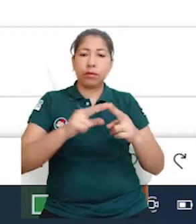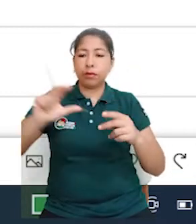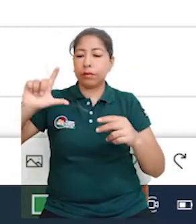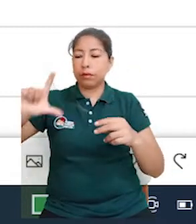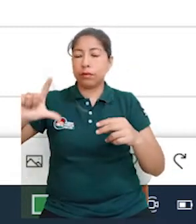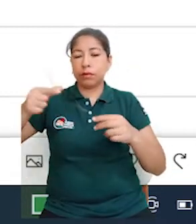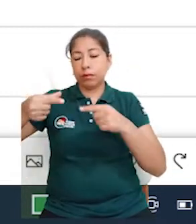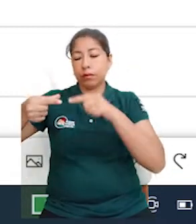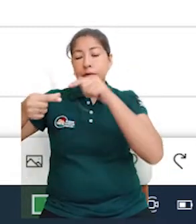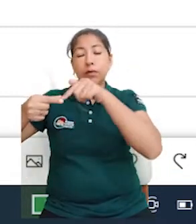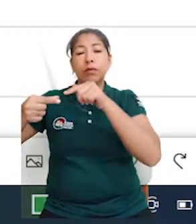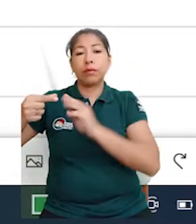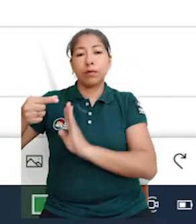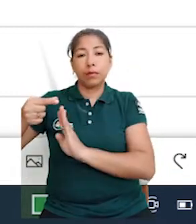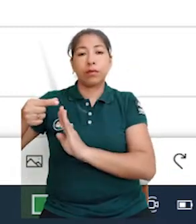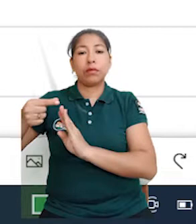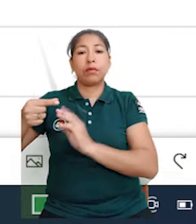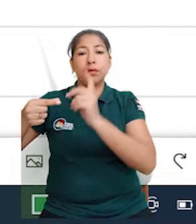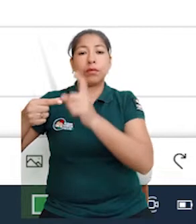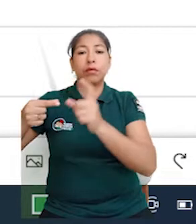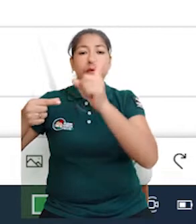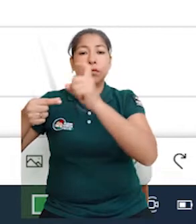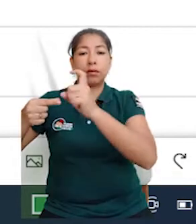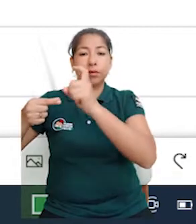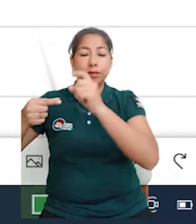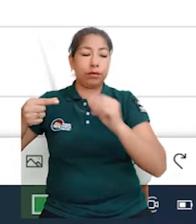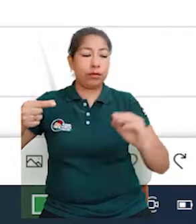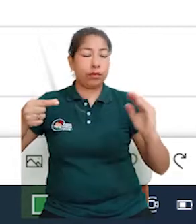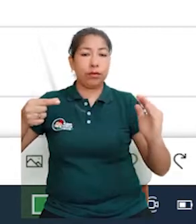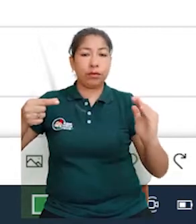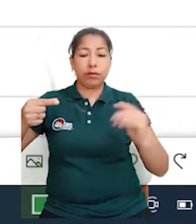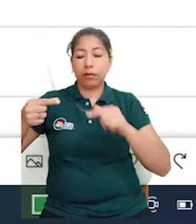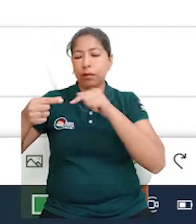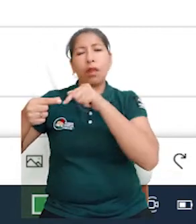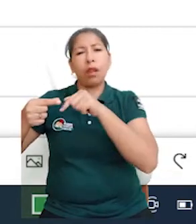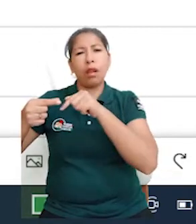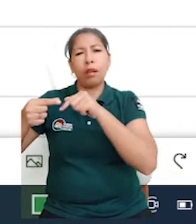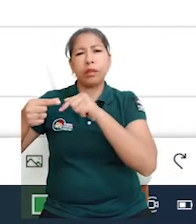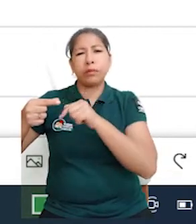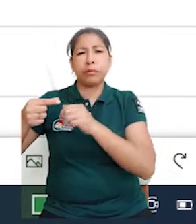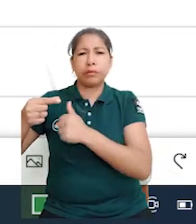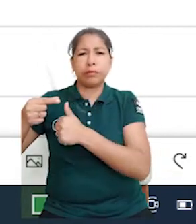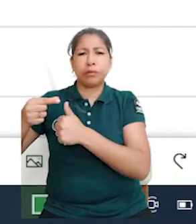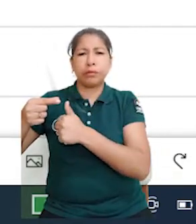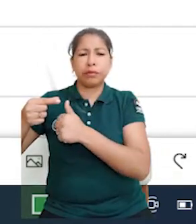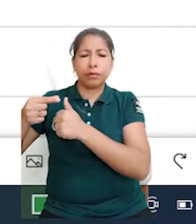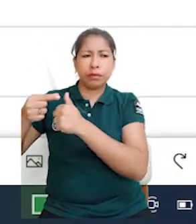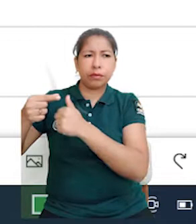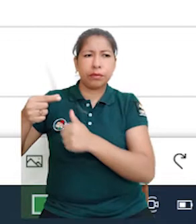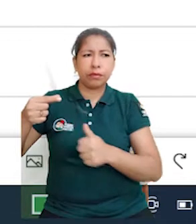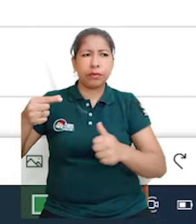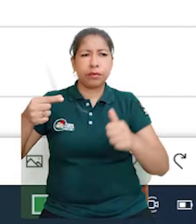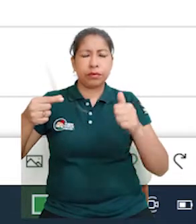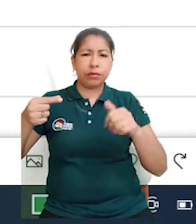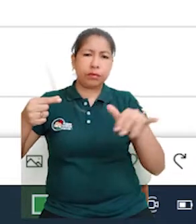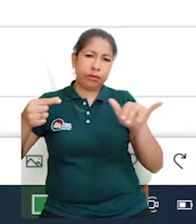exponente. Este logaritmo es posible porque la base elevada al argumento, en este caso el argumento x,